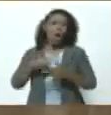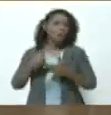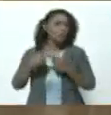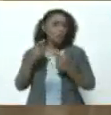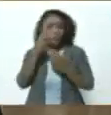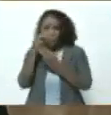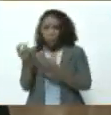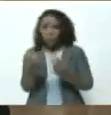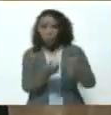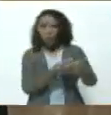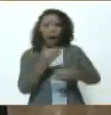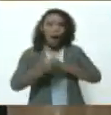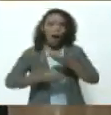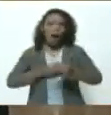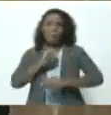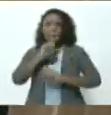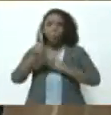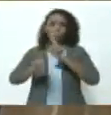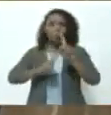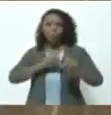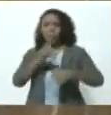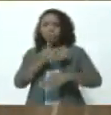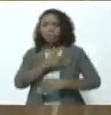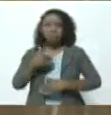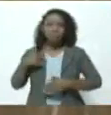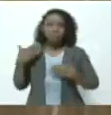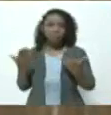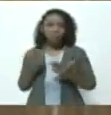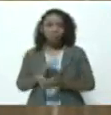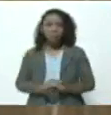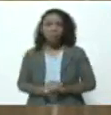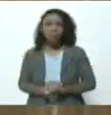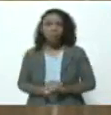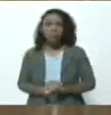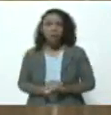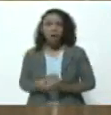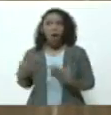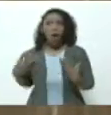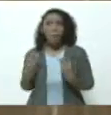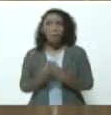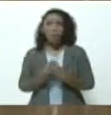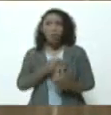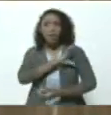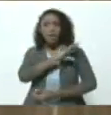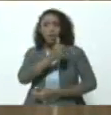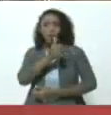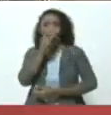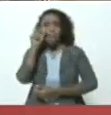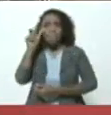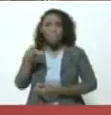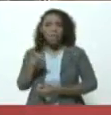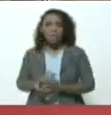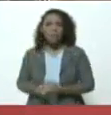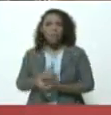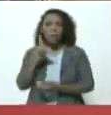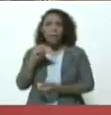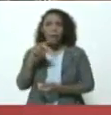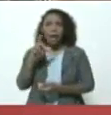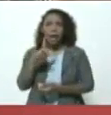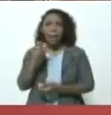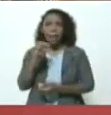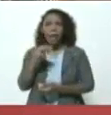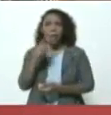invitarlos a que realicen las preguntas que deseen a los compañeros, al director Luis Alberto Lamata, también a